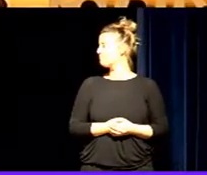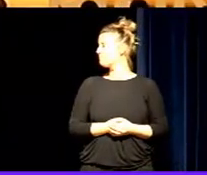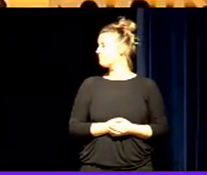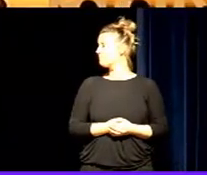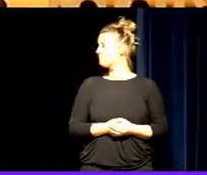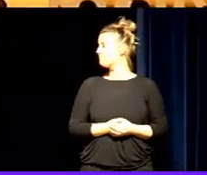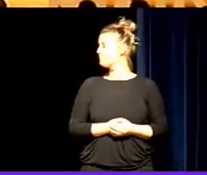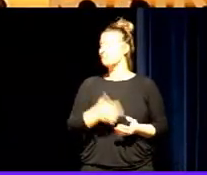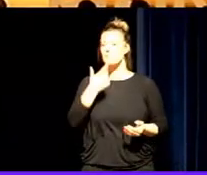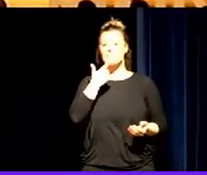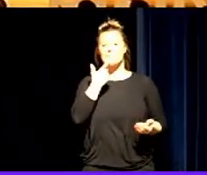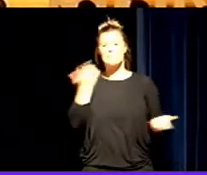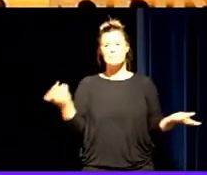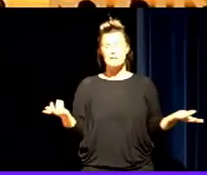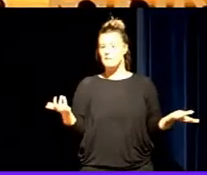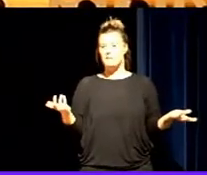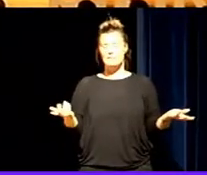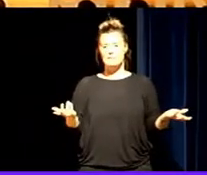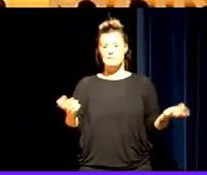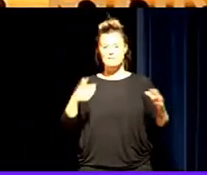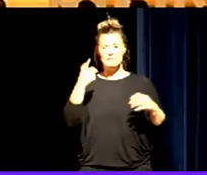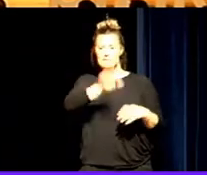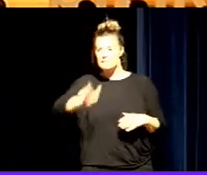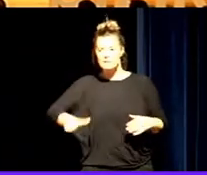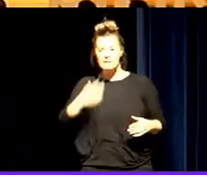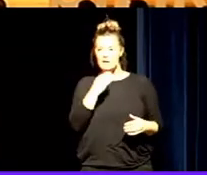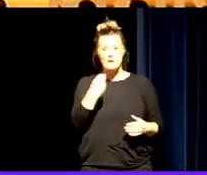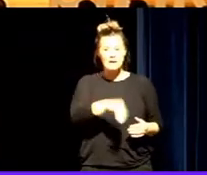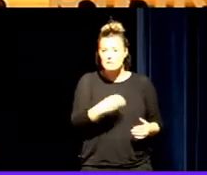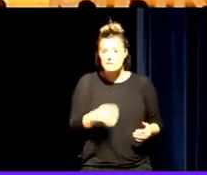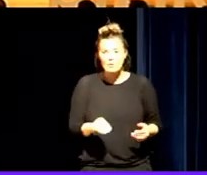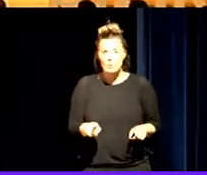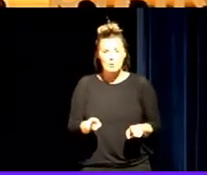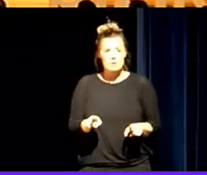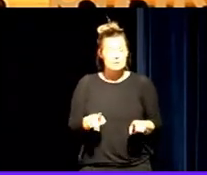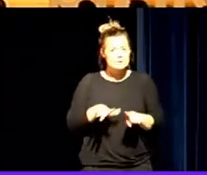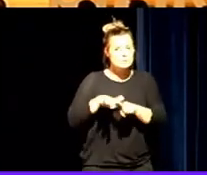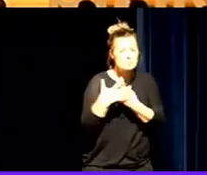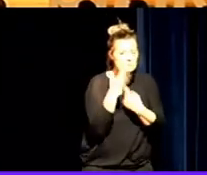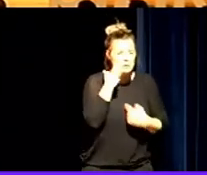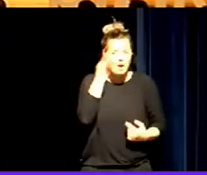Me decía, la gente joven está en riesgo,